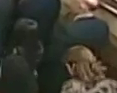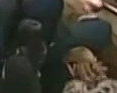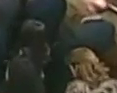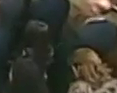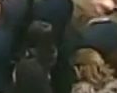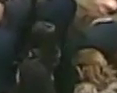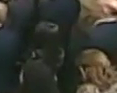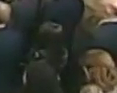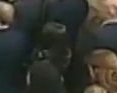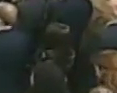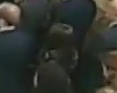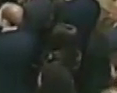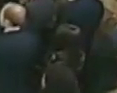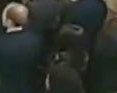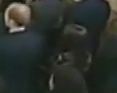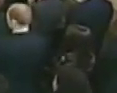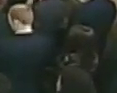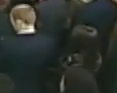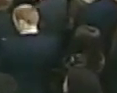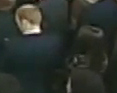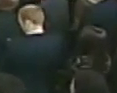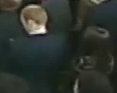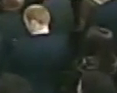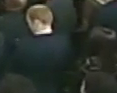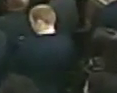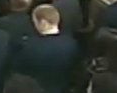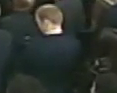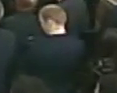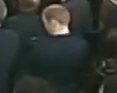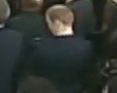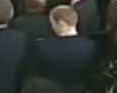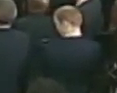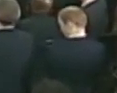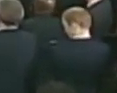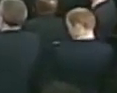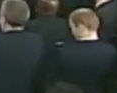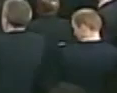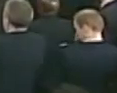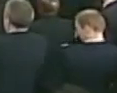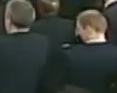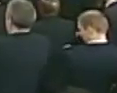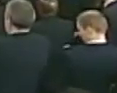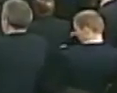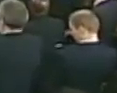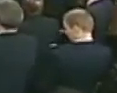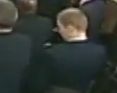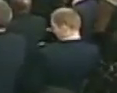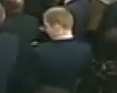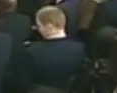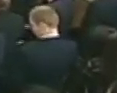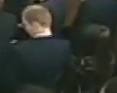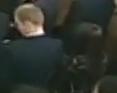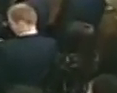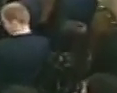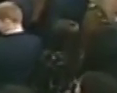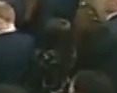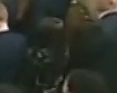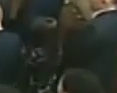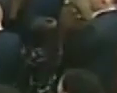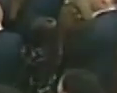por sus 10 años de trayectoria y trabajo en nuestro país. Con esta información despedimos a los estudios nuevamente.